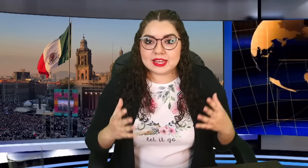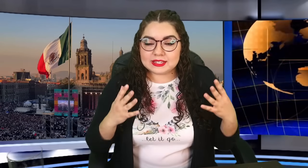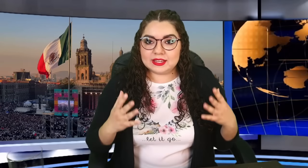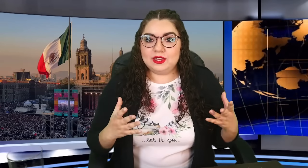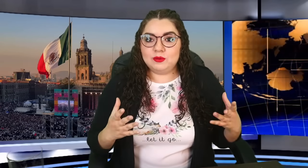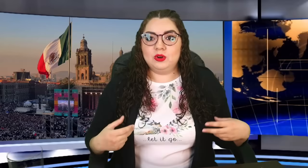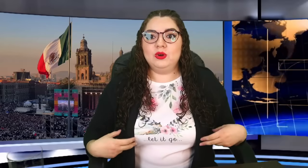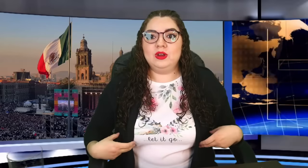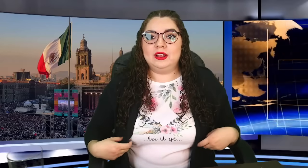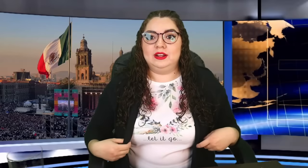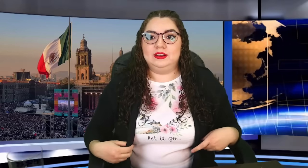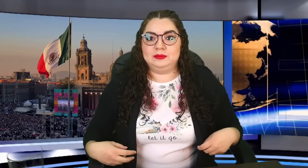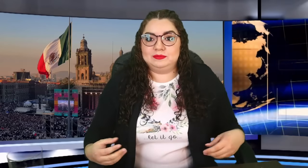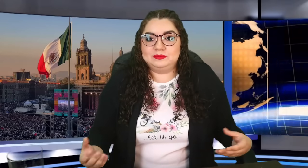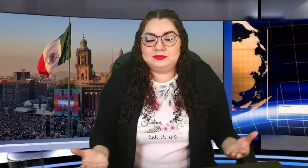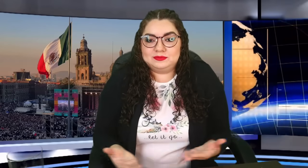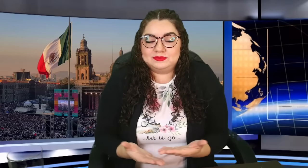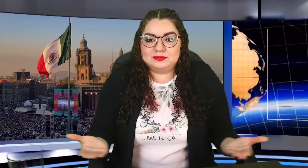Y es aquí, bueno,